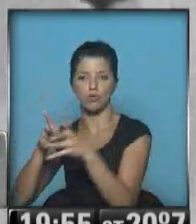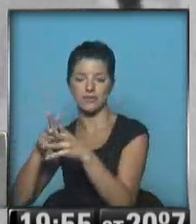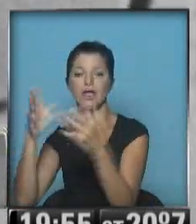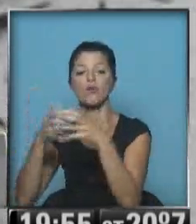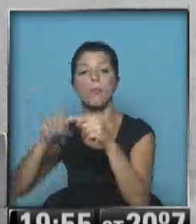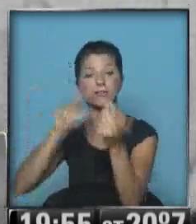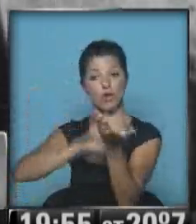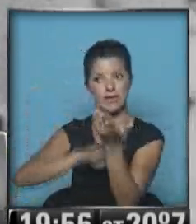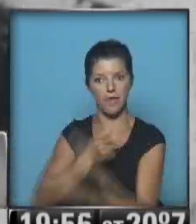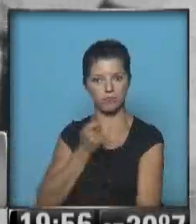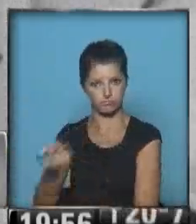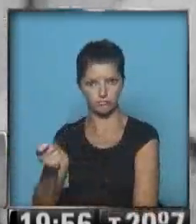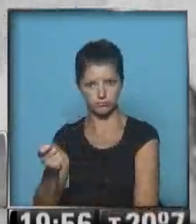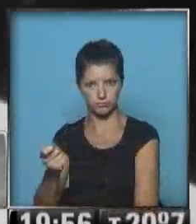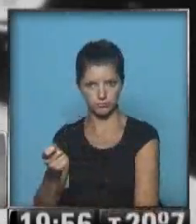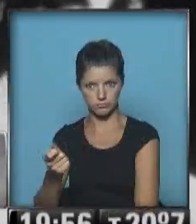izquierda